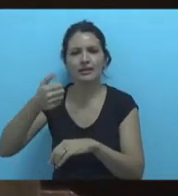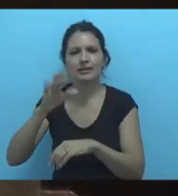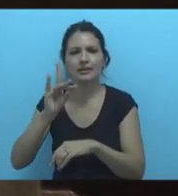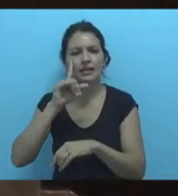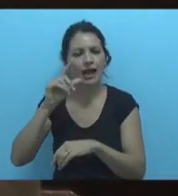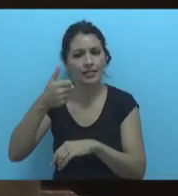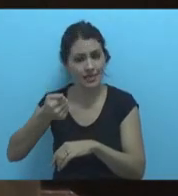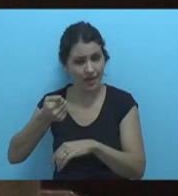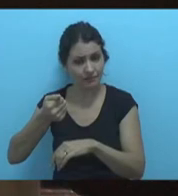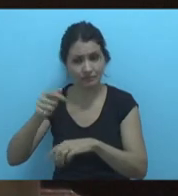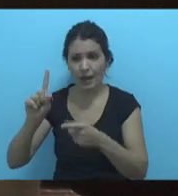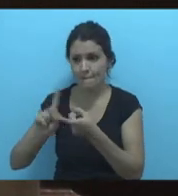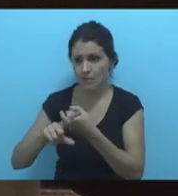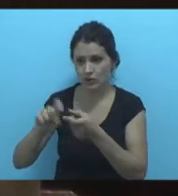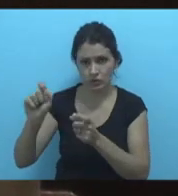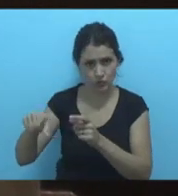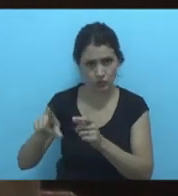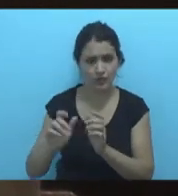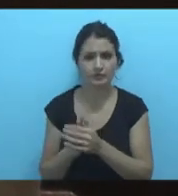del Foro Rosarino, que